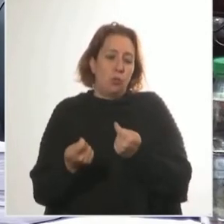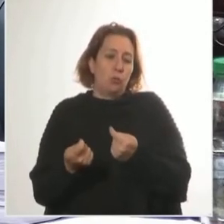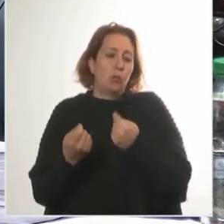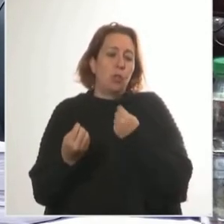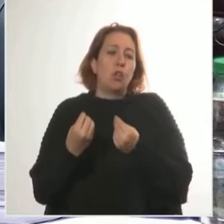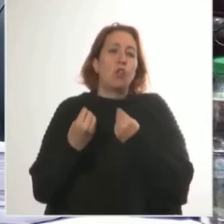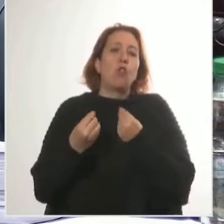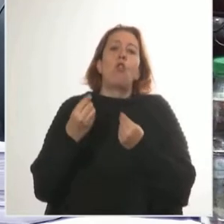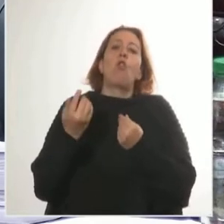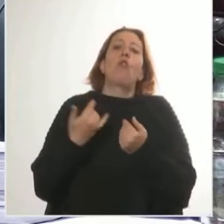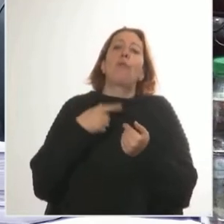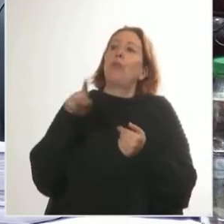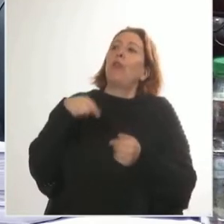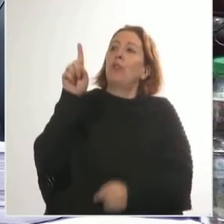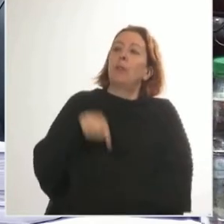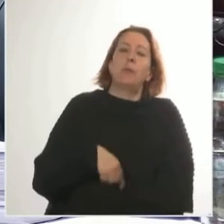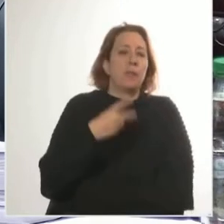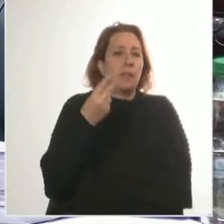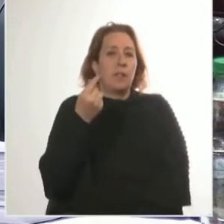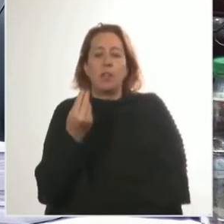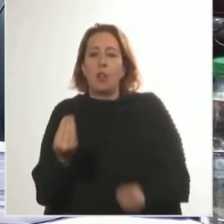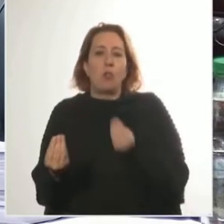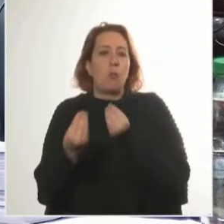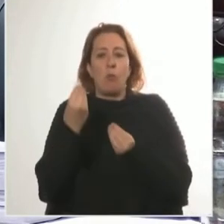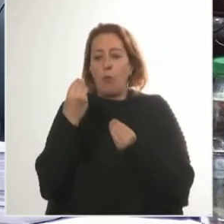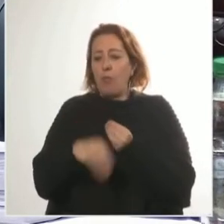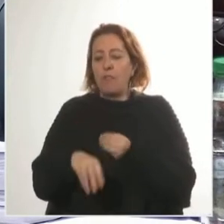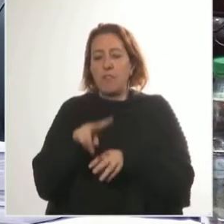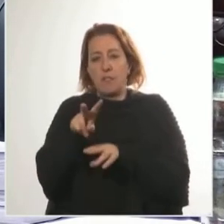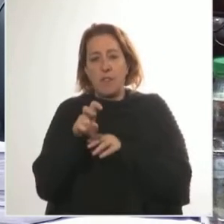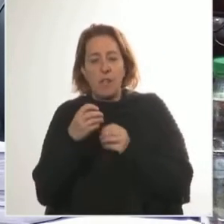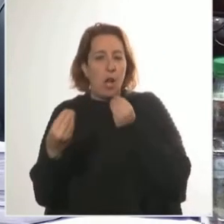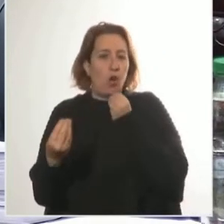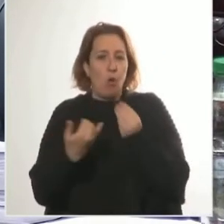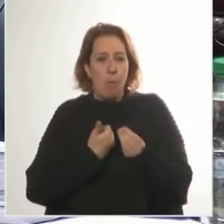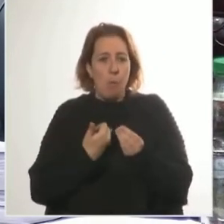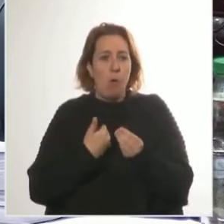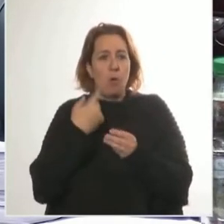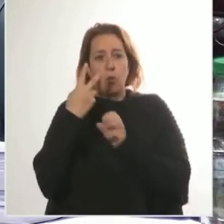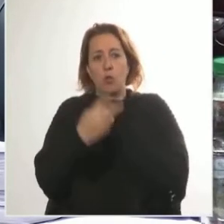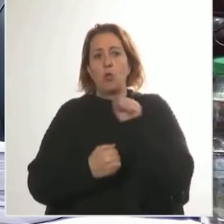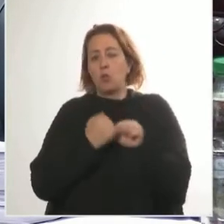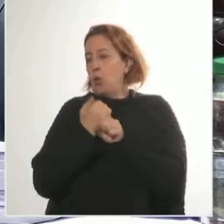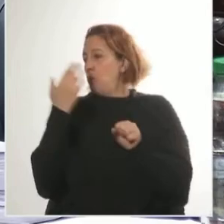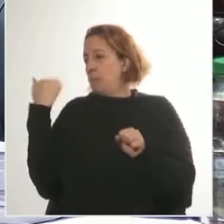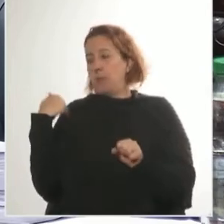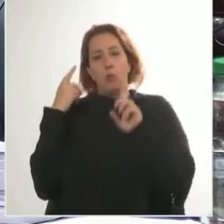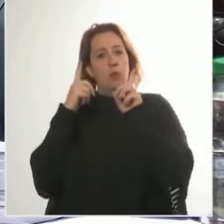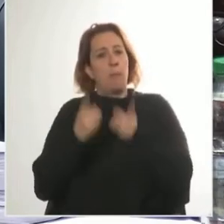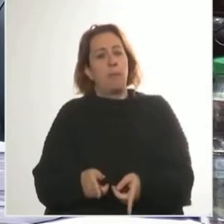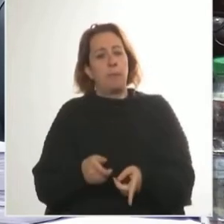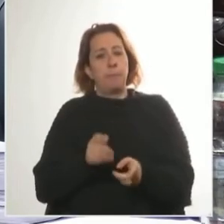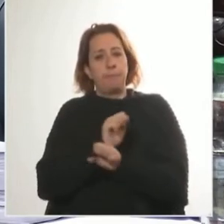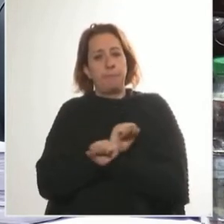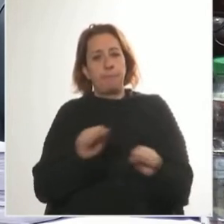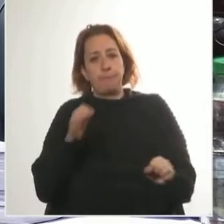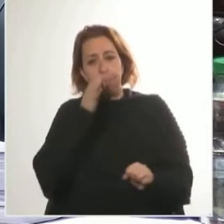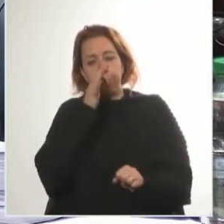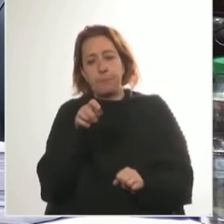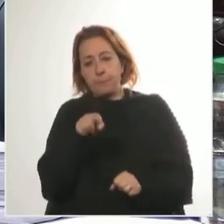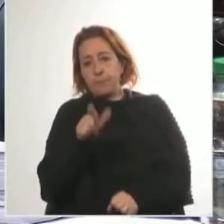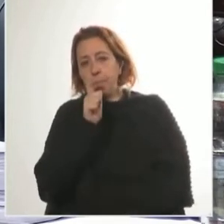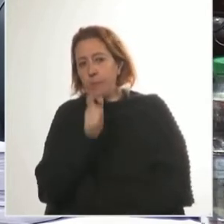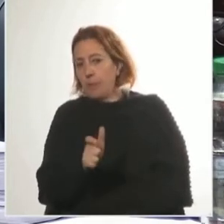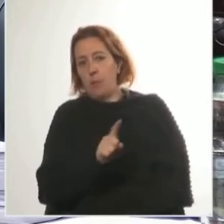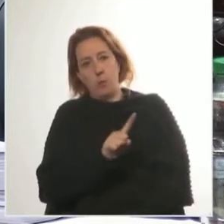cómo se financia y cómo va a dar el déficit. Y estos 2 años pasados también nos permite decir que ese